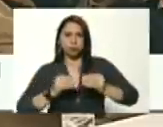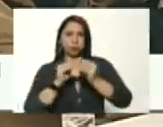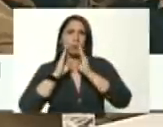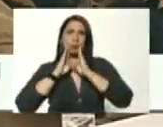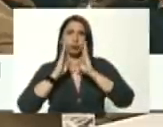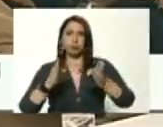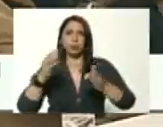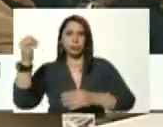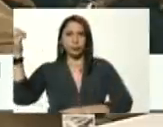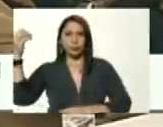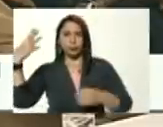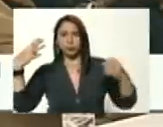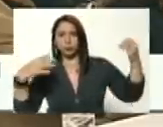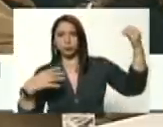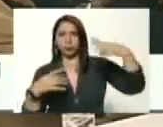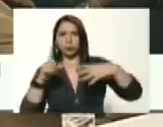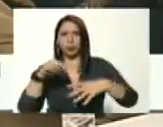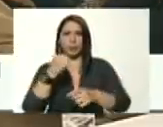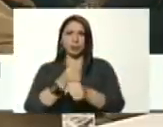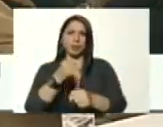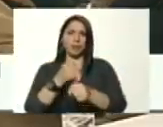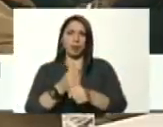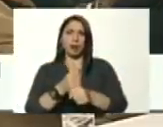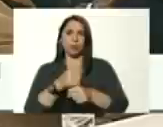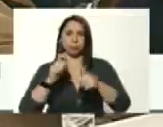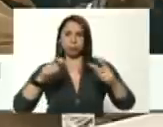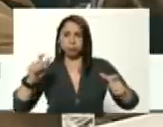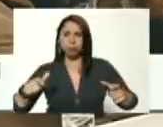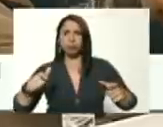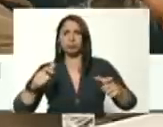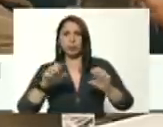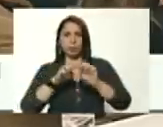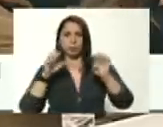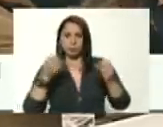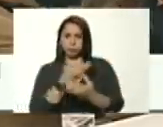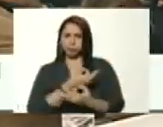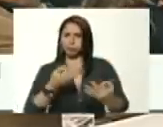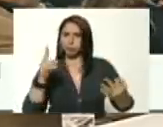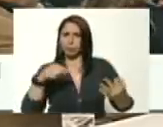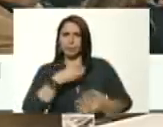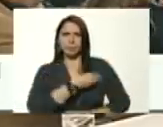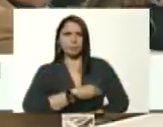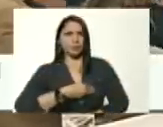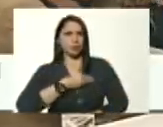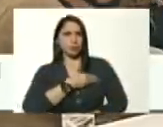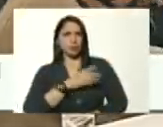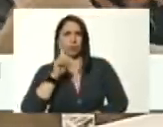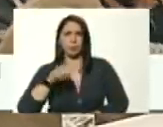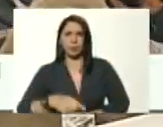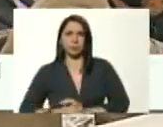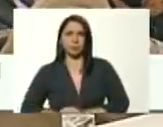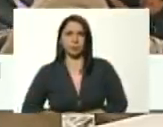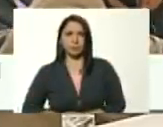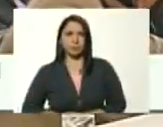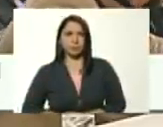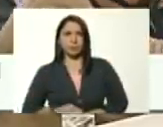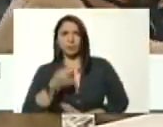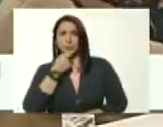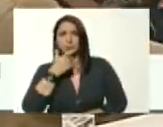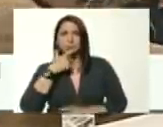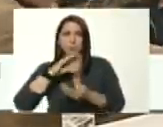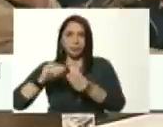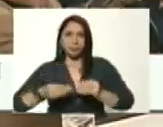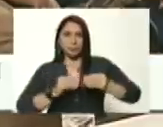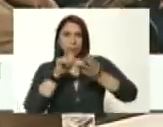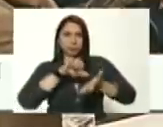las obras civiles en la educación un extraordinario trabajo en las misiones en en el pre de crecimiento de las ciudades del